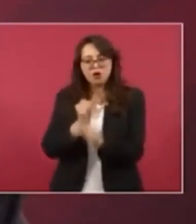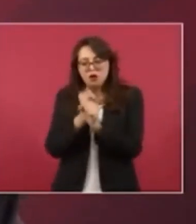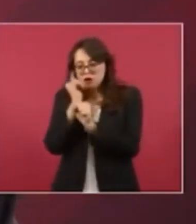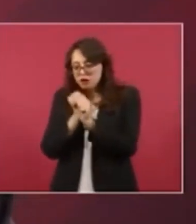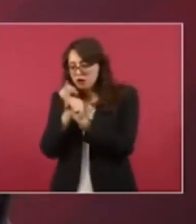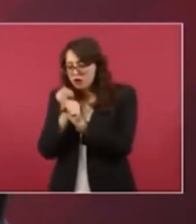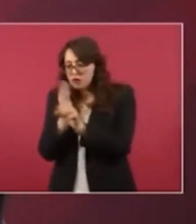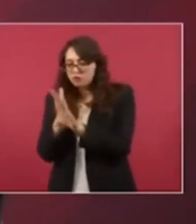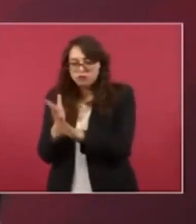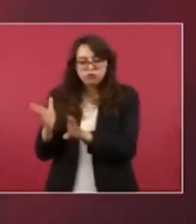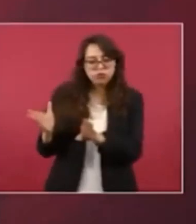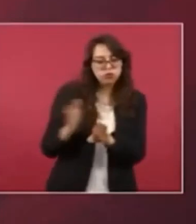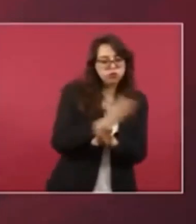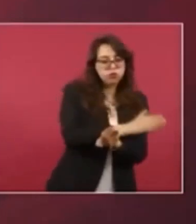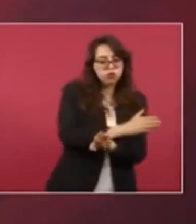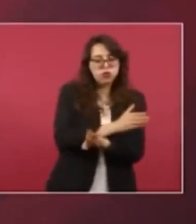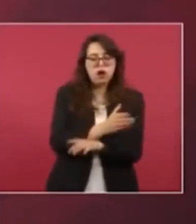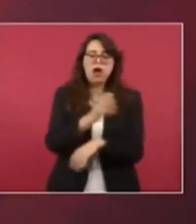de